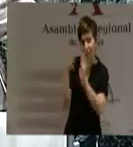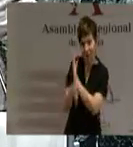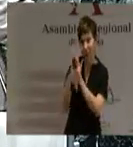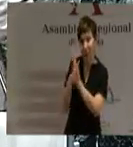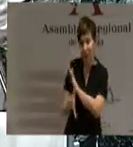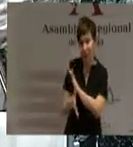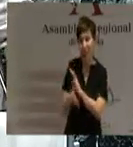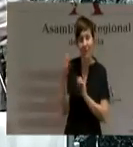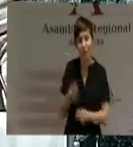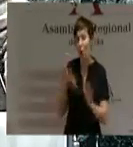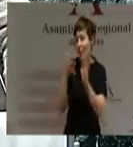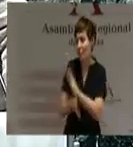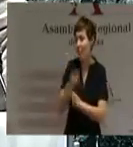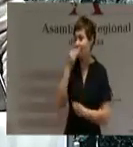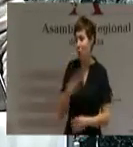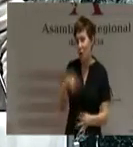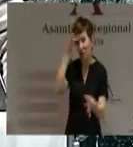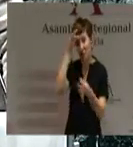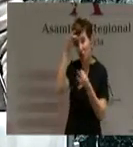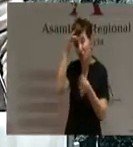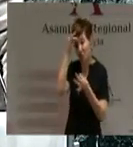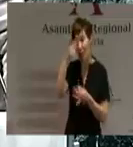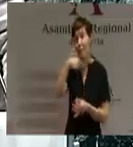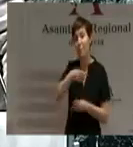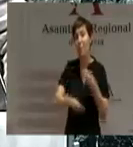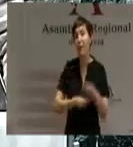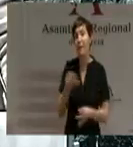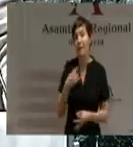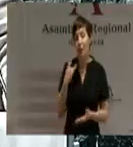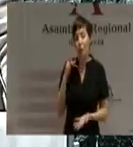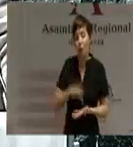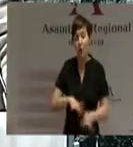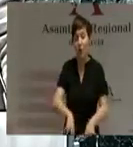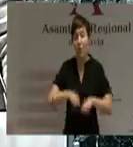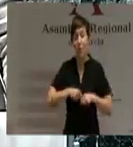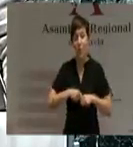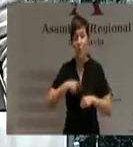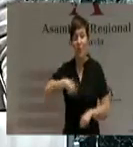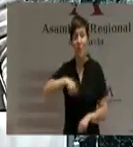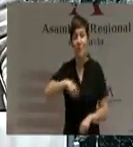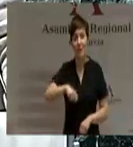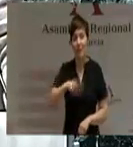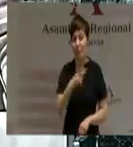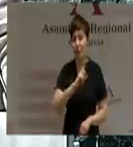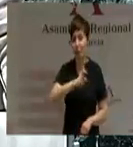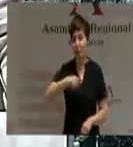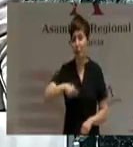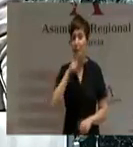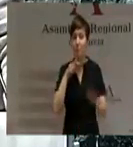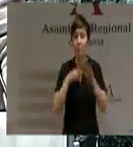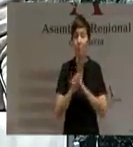y muy bien, cómo se encontraron ellos, la región de Murcia, cuando accedieron al